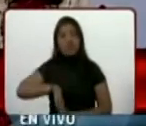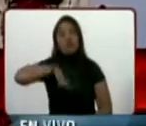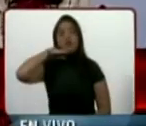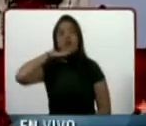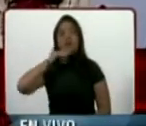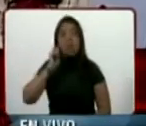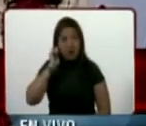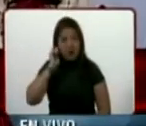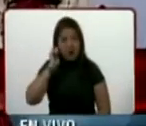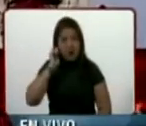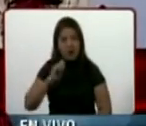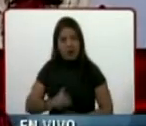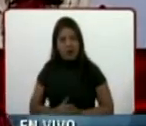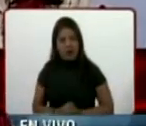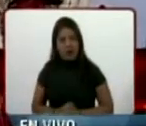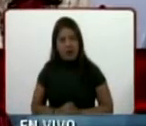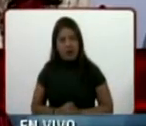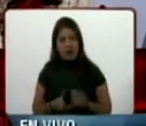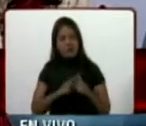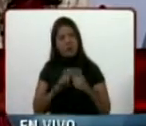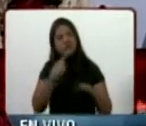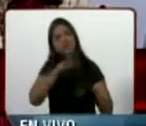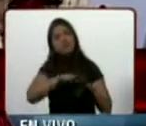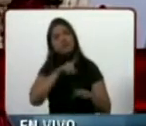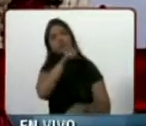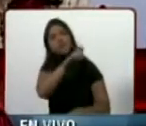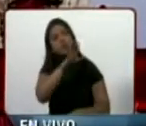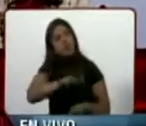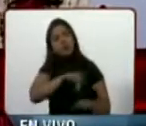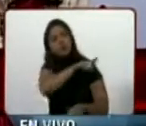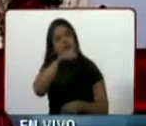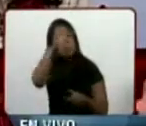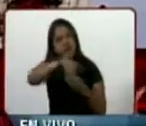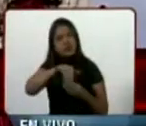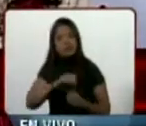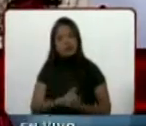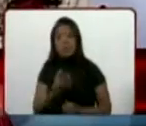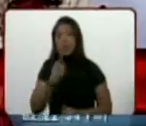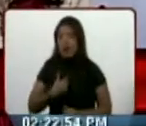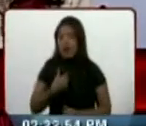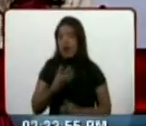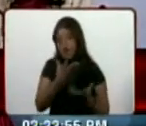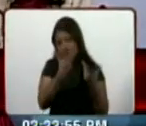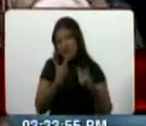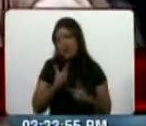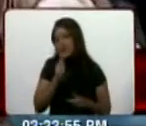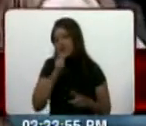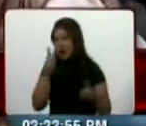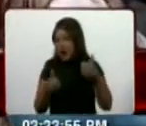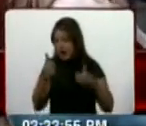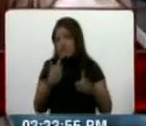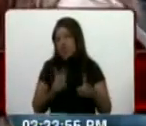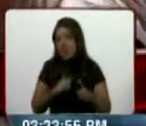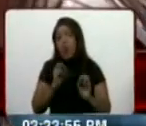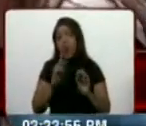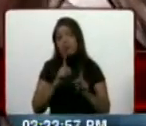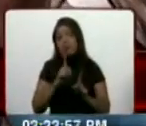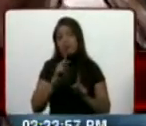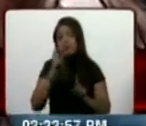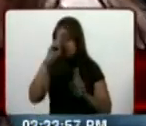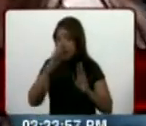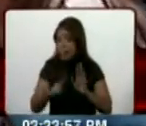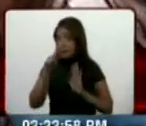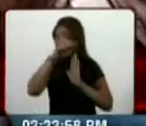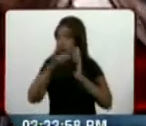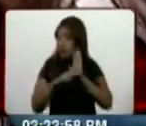mujeres. Entonces yo le dije, bueno, ¿y ustedes por quién van a votar? Ellas me dijeron, ¿por quién? Yo respeto las normas, no lo voy a decir aquí,